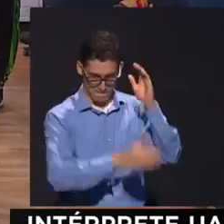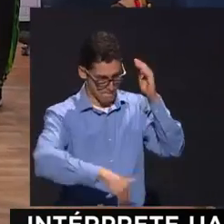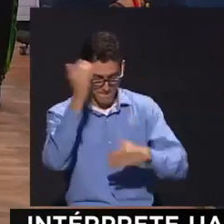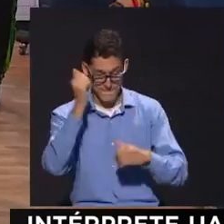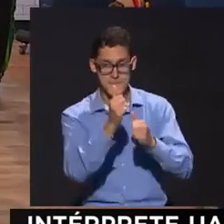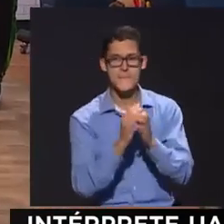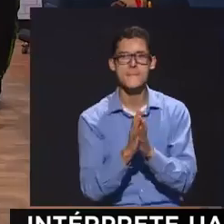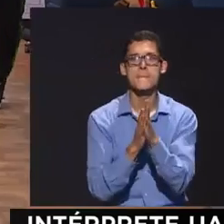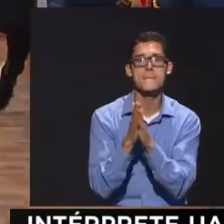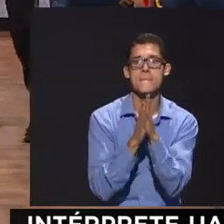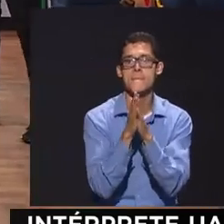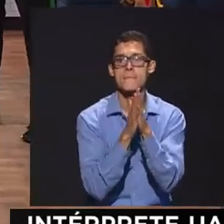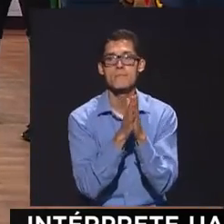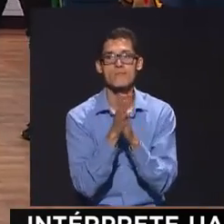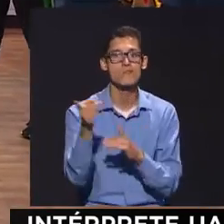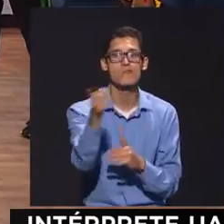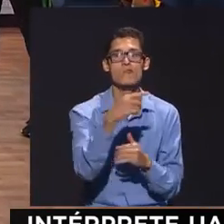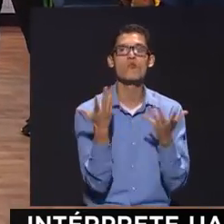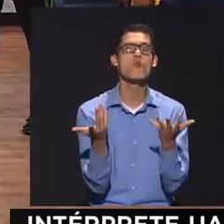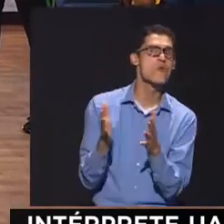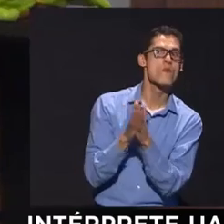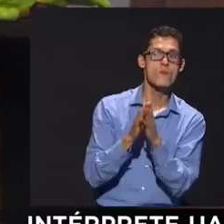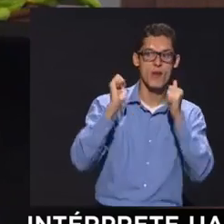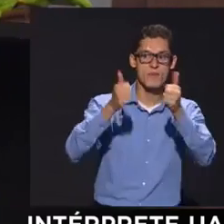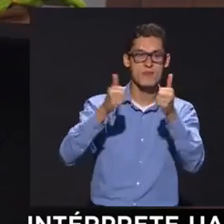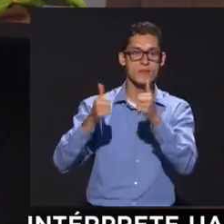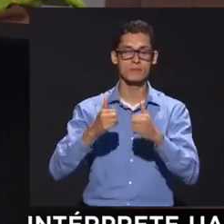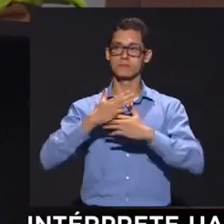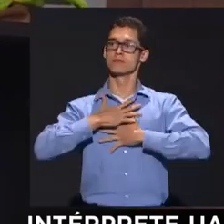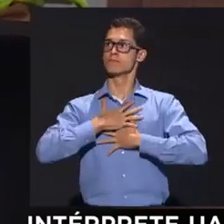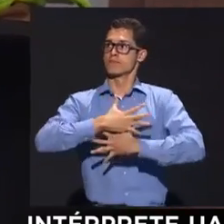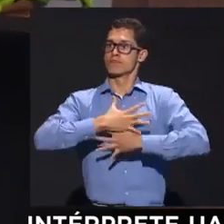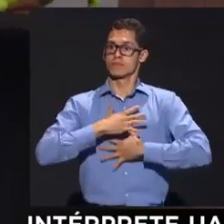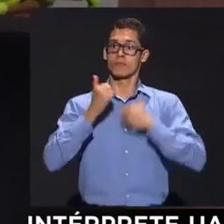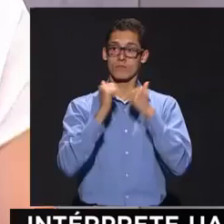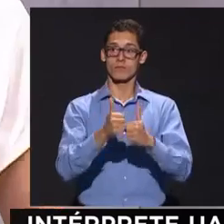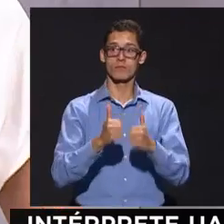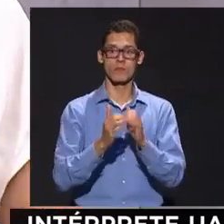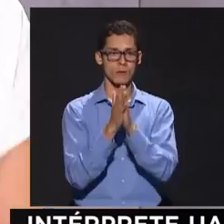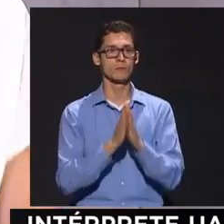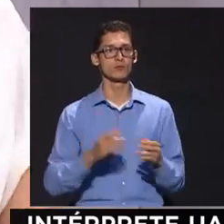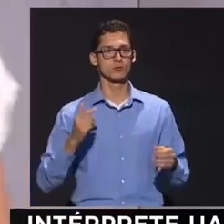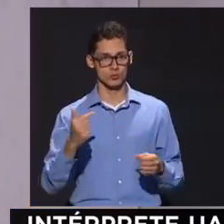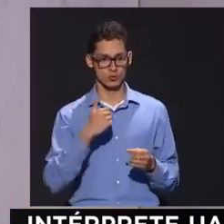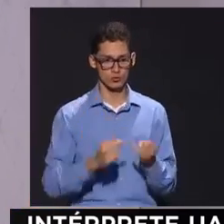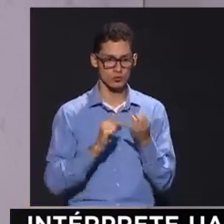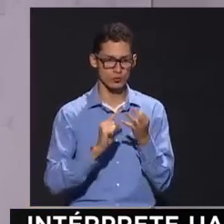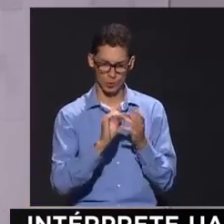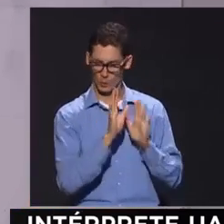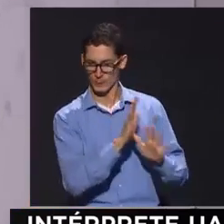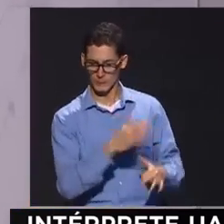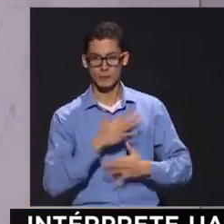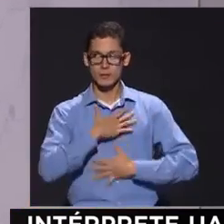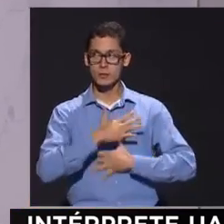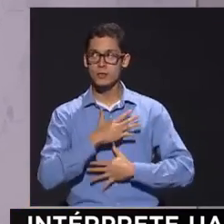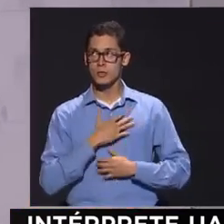mirar a y cómo está esa es la expresión del esfuerzo es la escala como esta a ver esa respiración cómo va yo estoy haciendo aquí el conteo el deporte cuando finalicemos